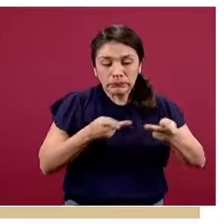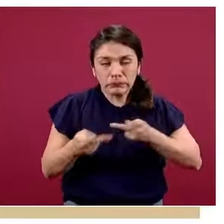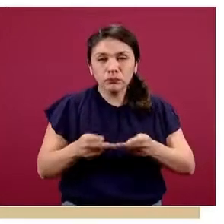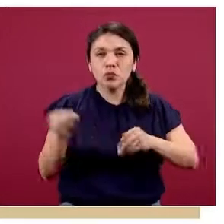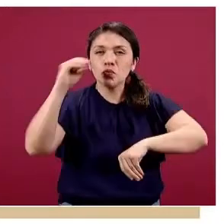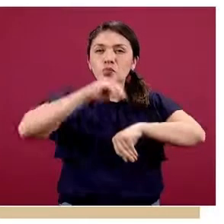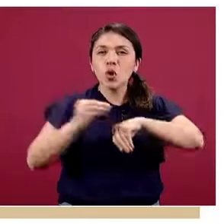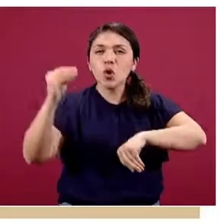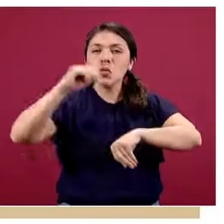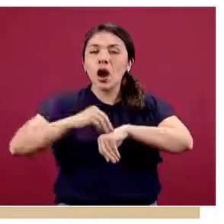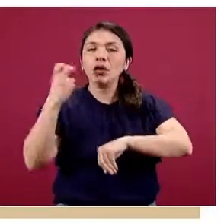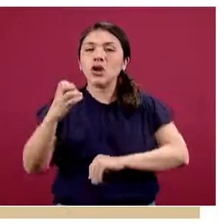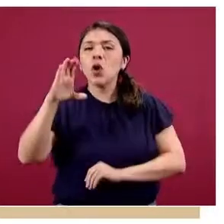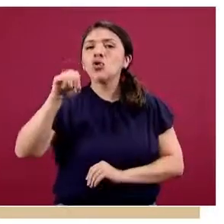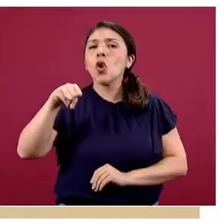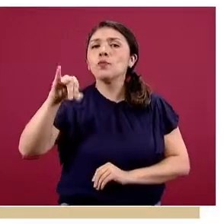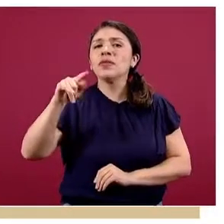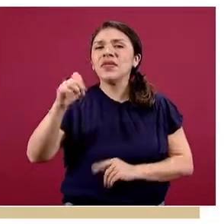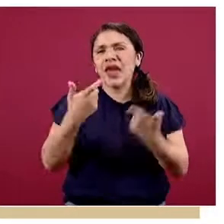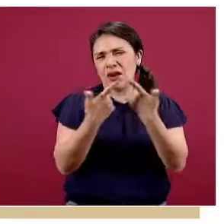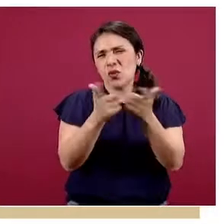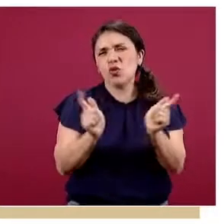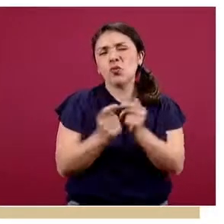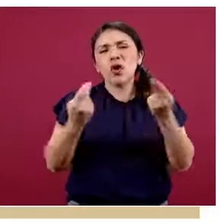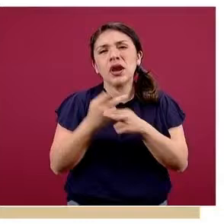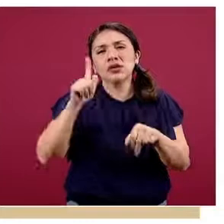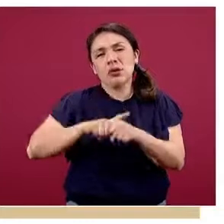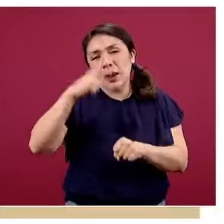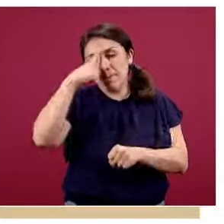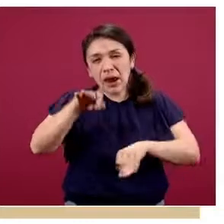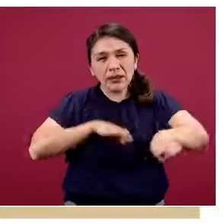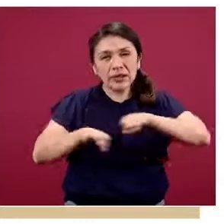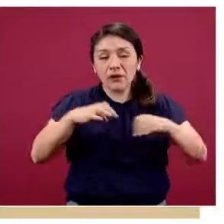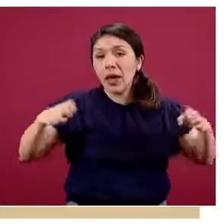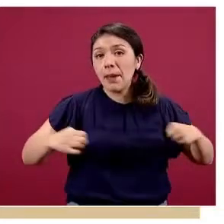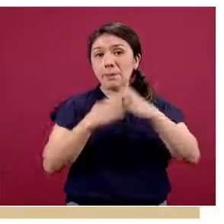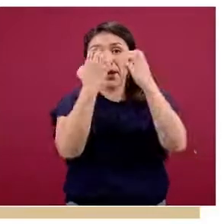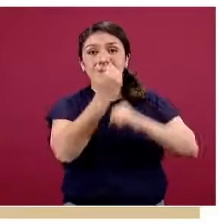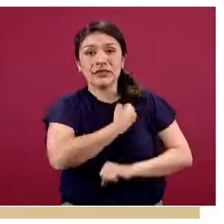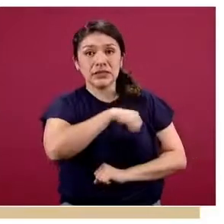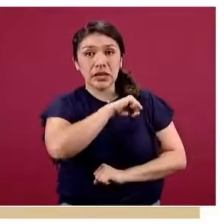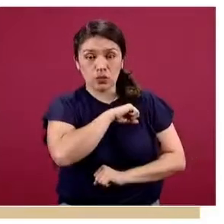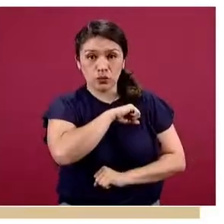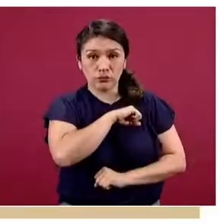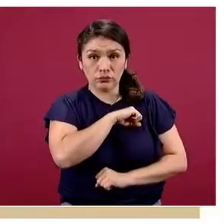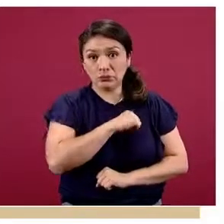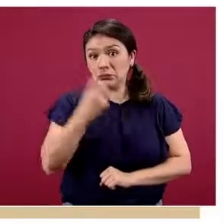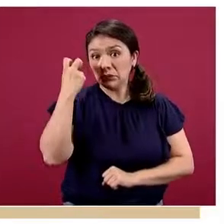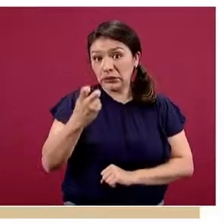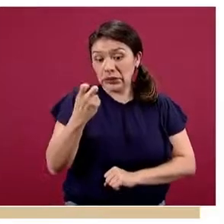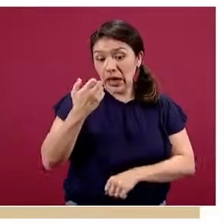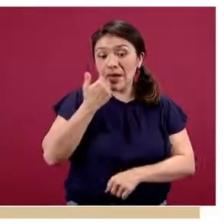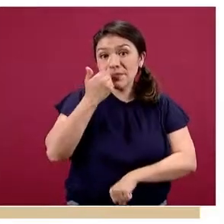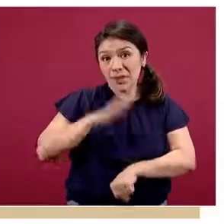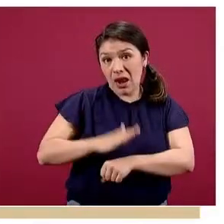instalar el Comité Nacional de Operaciones de Emergencia en Salud, que en esta